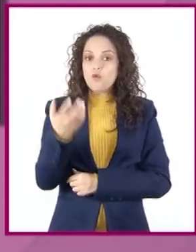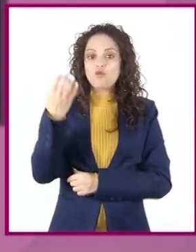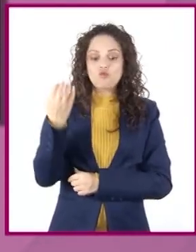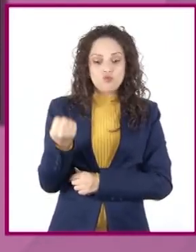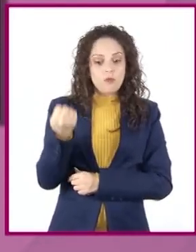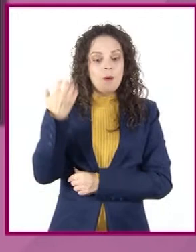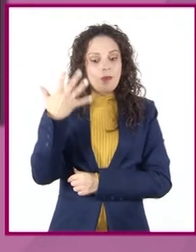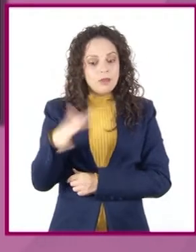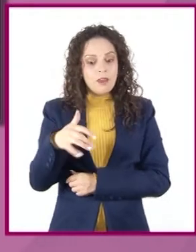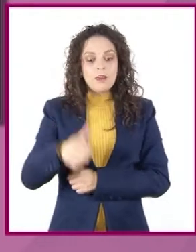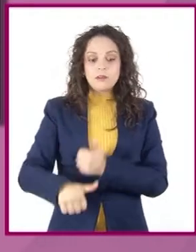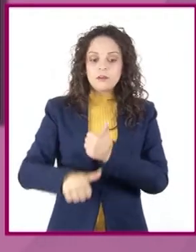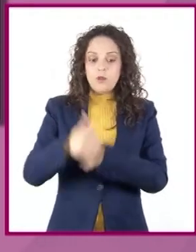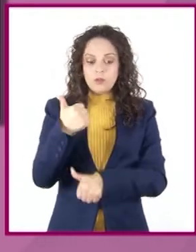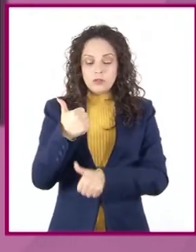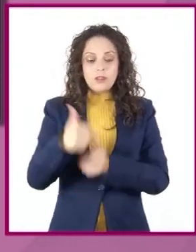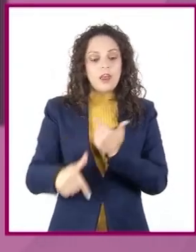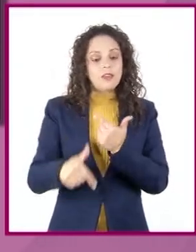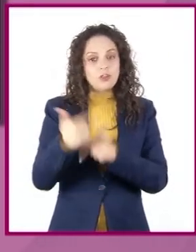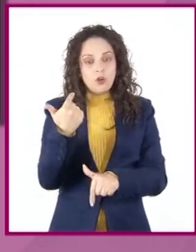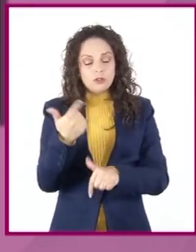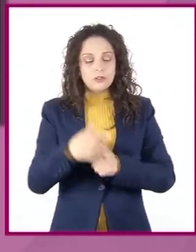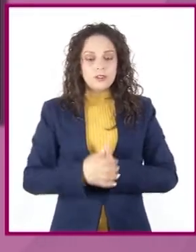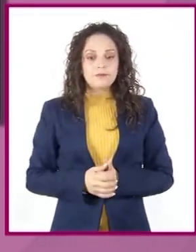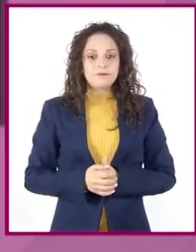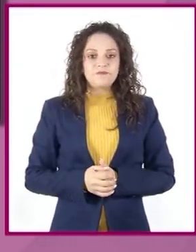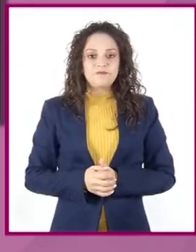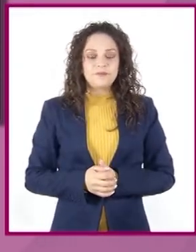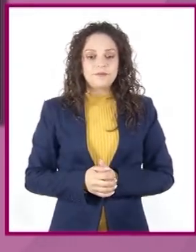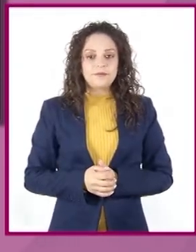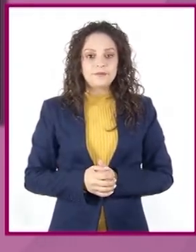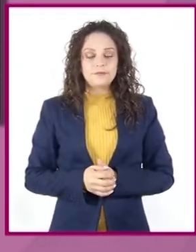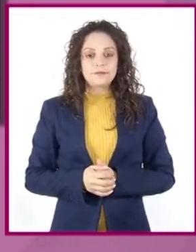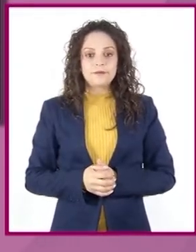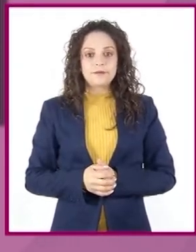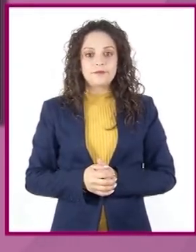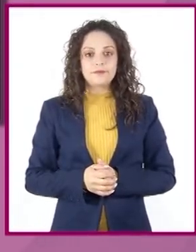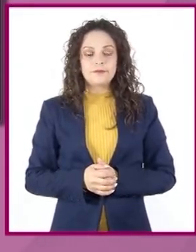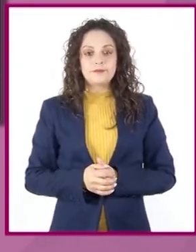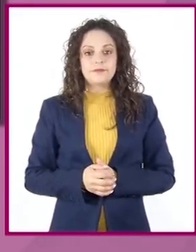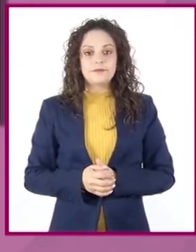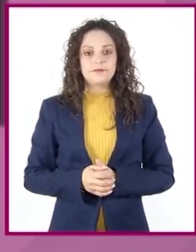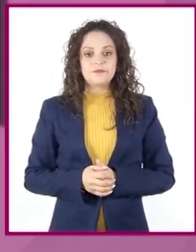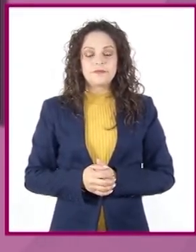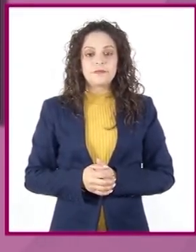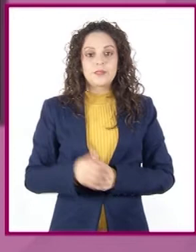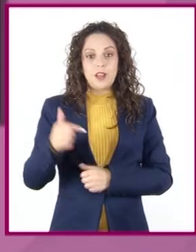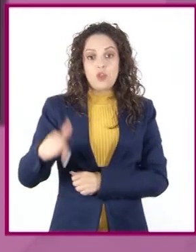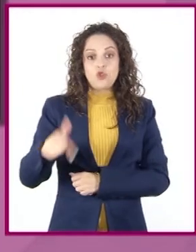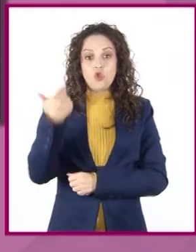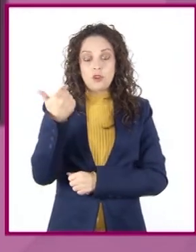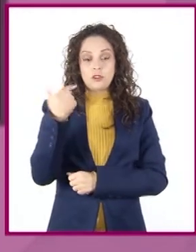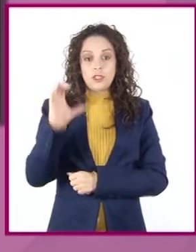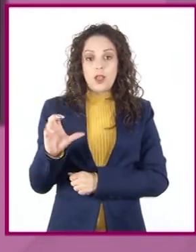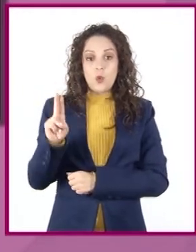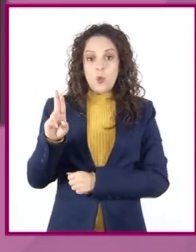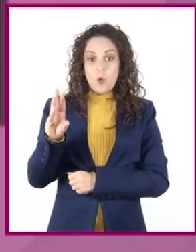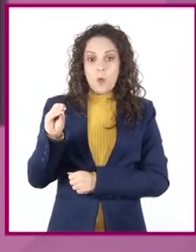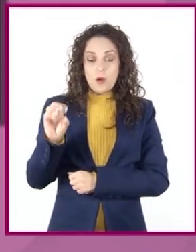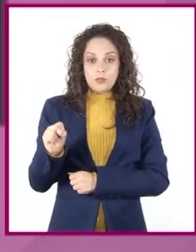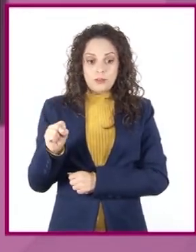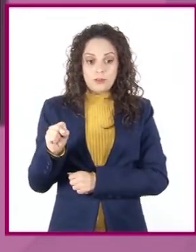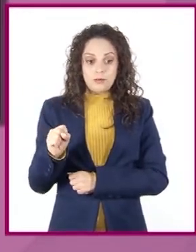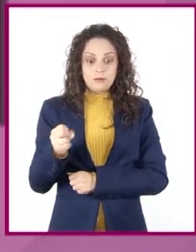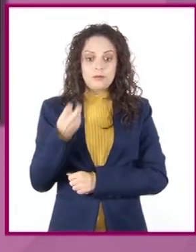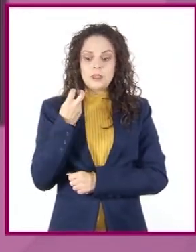9, 10, 11, 12. Como ves, son 12 cubos. Resultado que